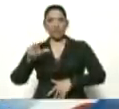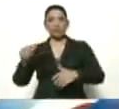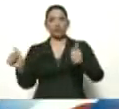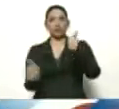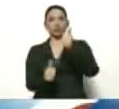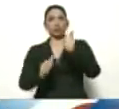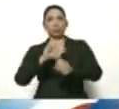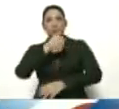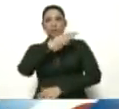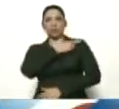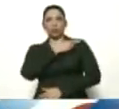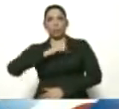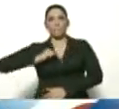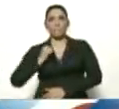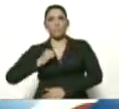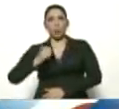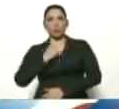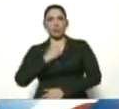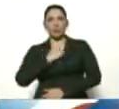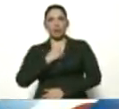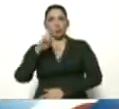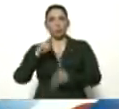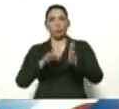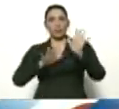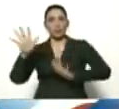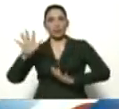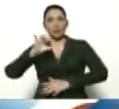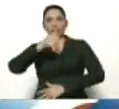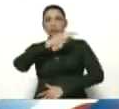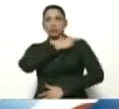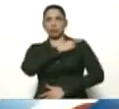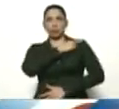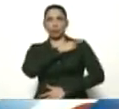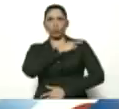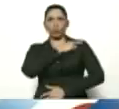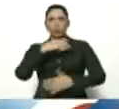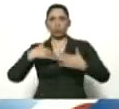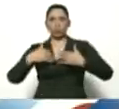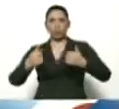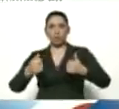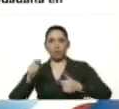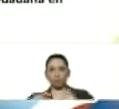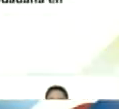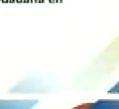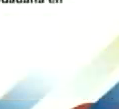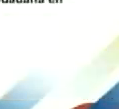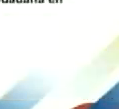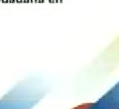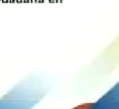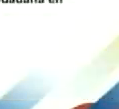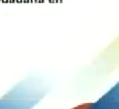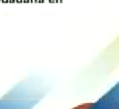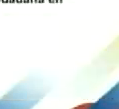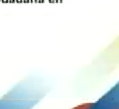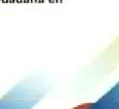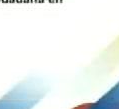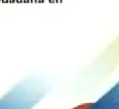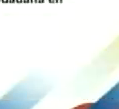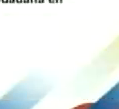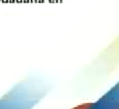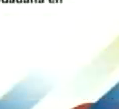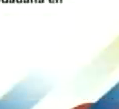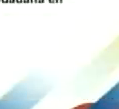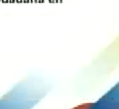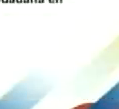polichacao en el 2015 fue director de seguridad ciudadana en alcaldía de gatillos y estuvo preso en el año